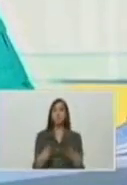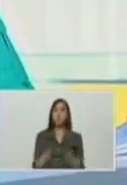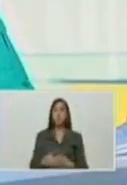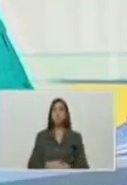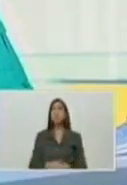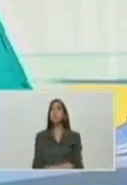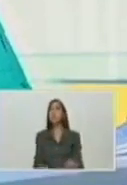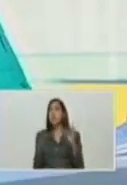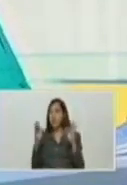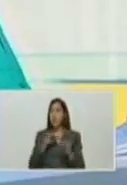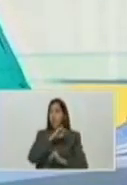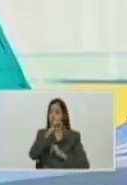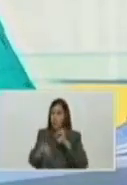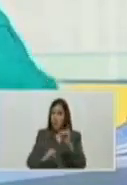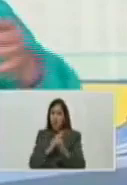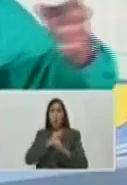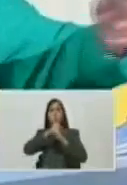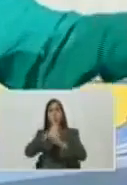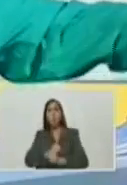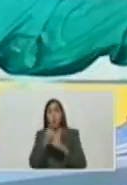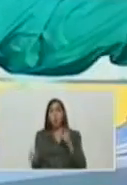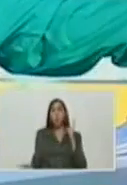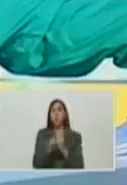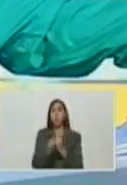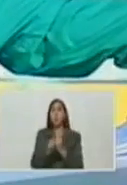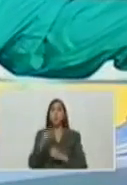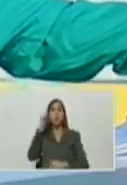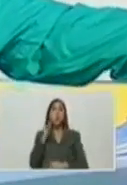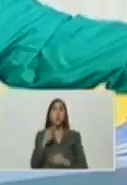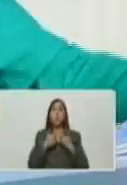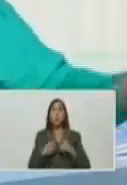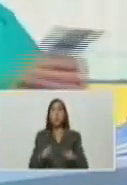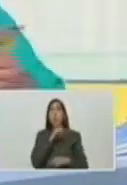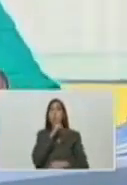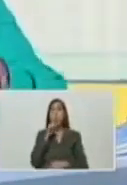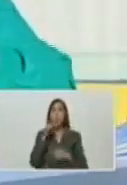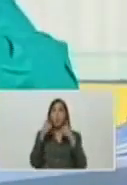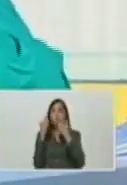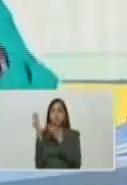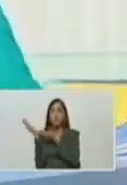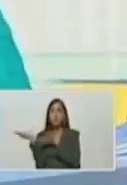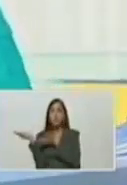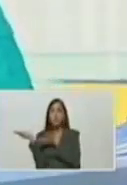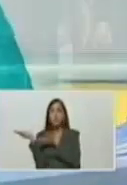Clásico Internacional, Simón Bolívar. Aquí está mi caseta hípica, la agarré.